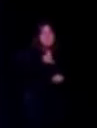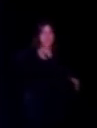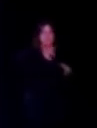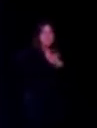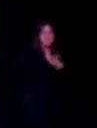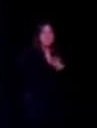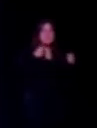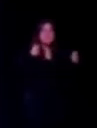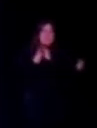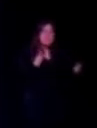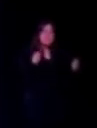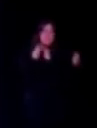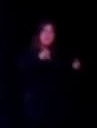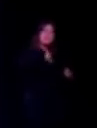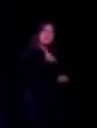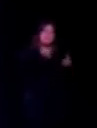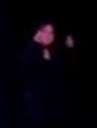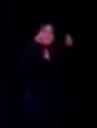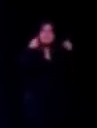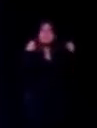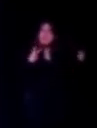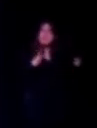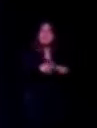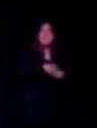qué? ¿Para qué estamos educando?